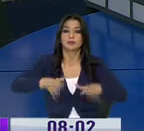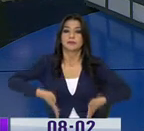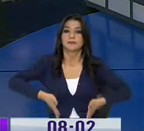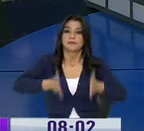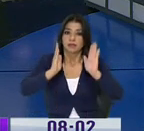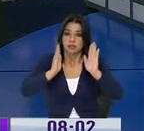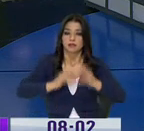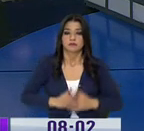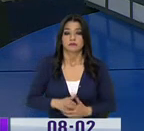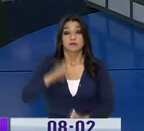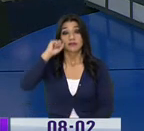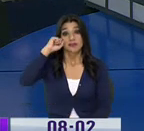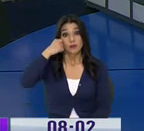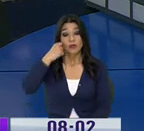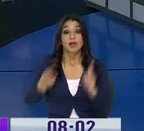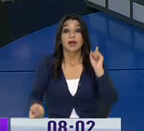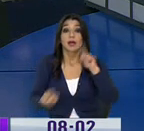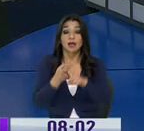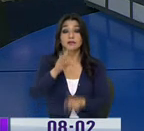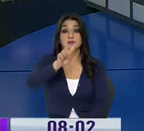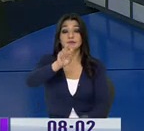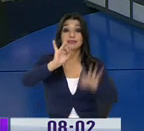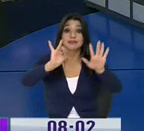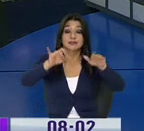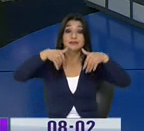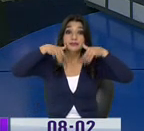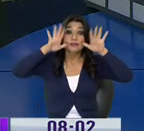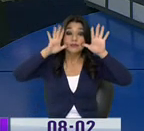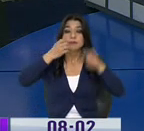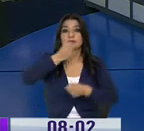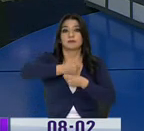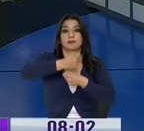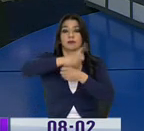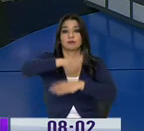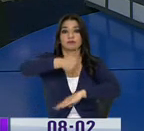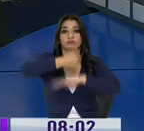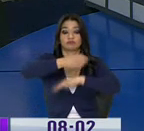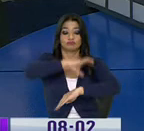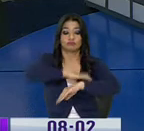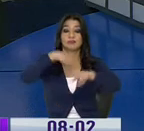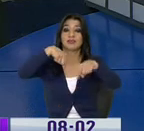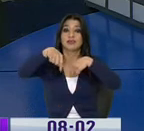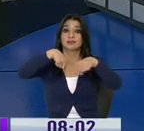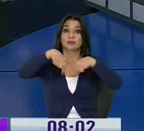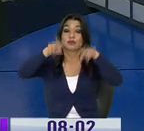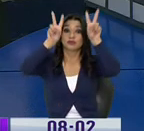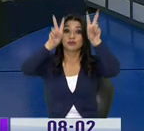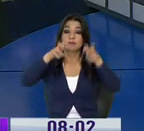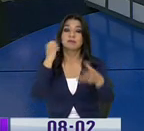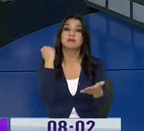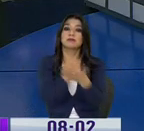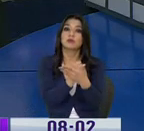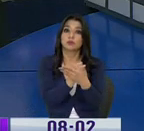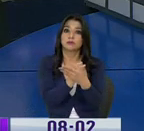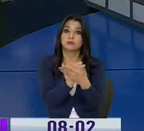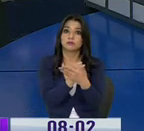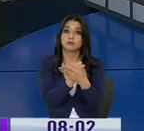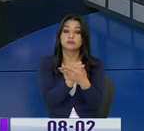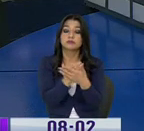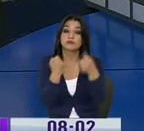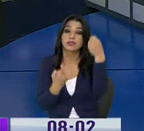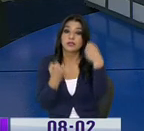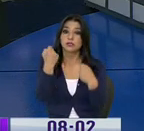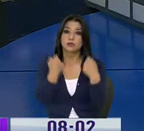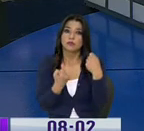Y también hay que recordar que hasta este 27 de diciembre trabaja la Agencia Metropolitana de Tránsito en el tema de la matriculación vehicular. Así que también,